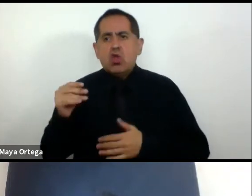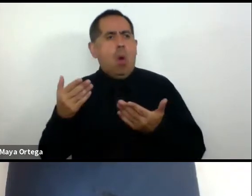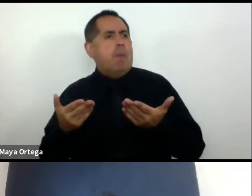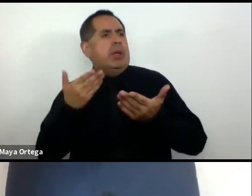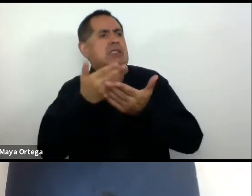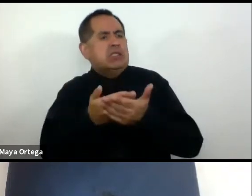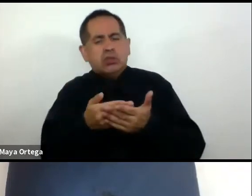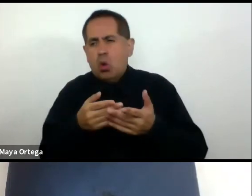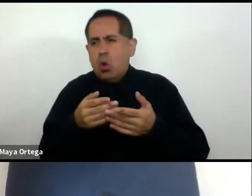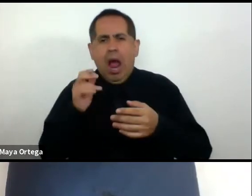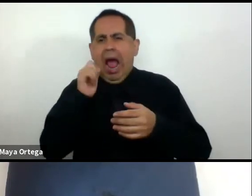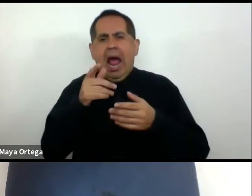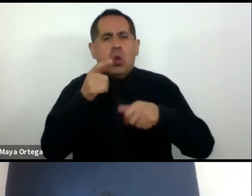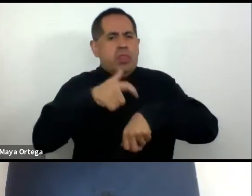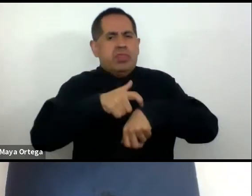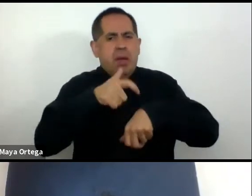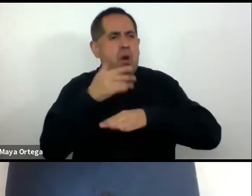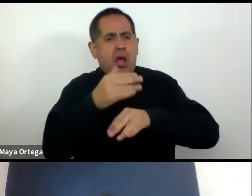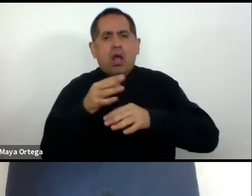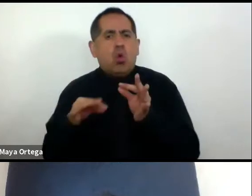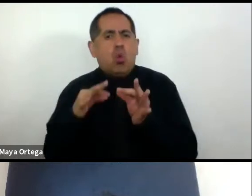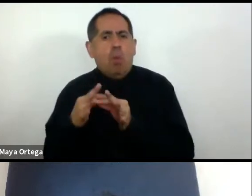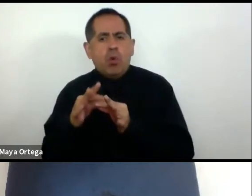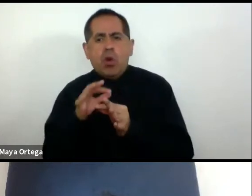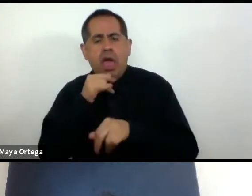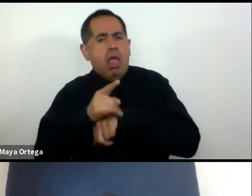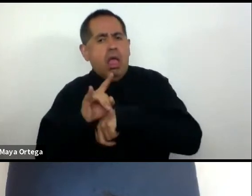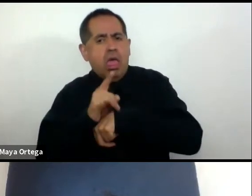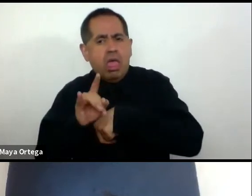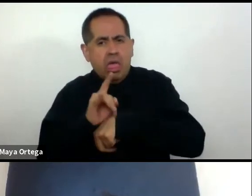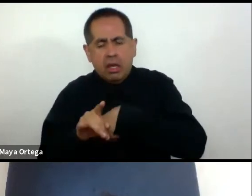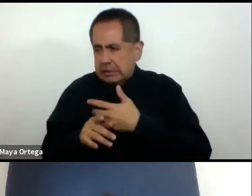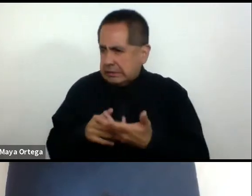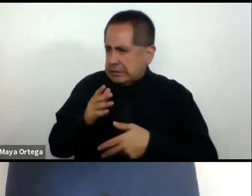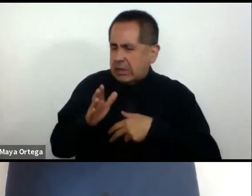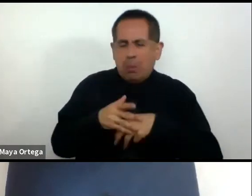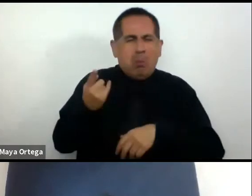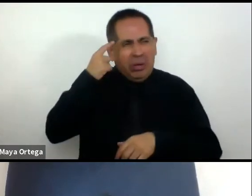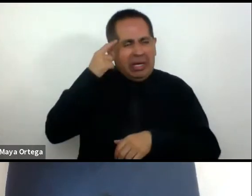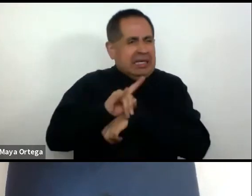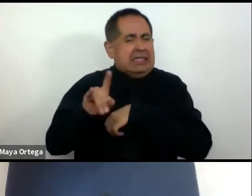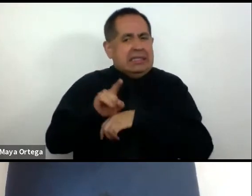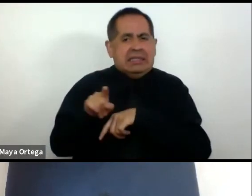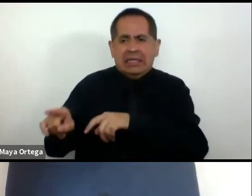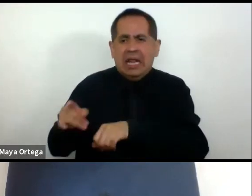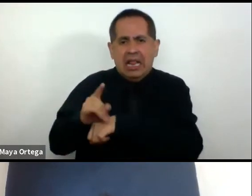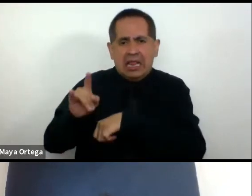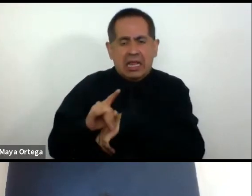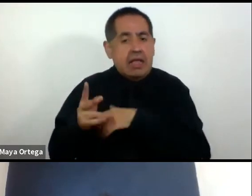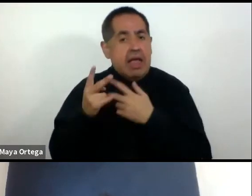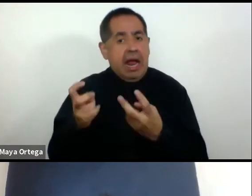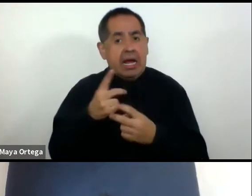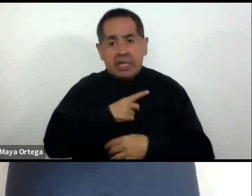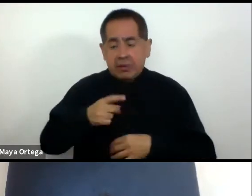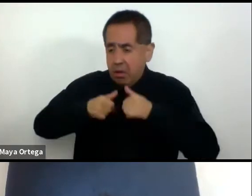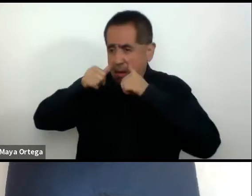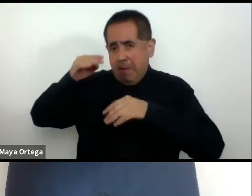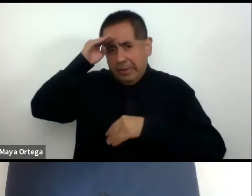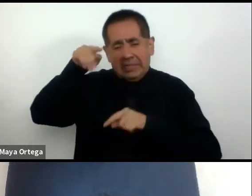tiempo en los plazos adecuados, no haber activado ciertas herramientas procesales que se tienen, y cómo tenemos que